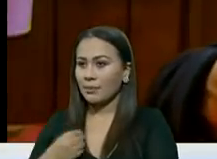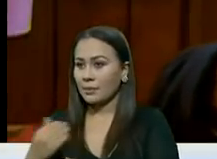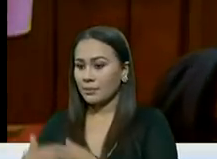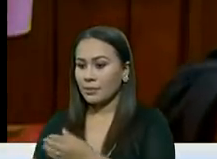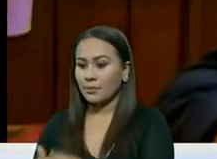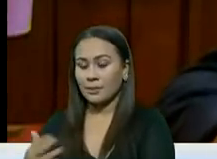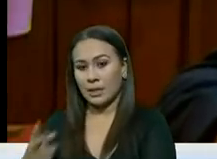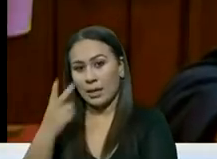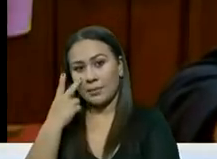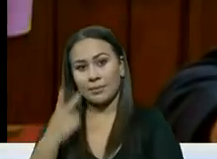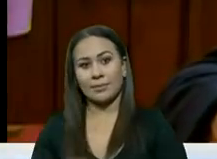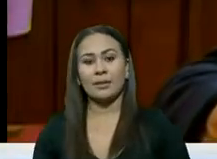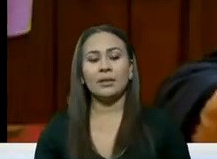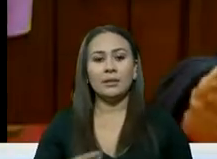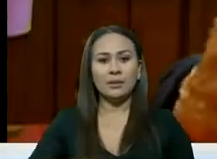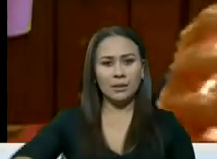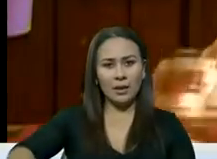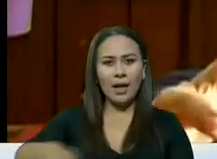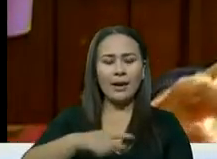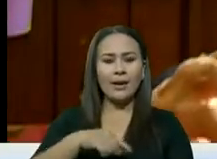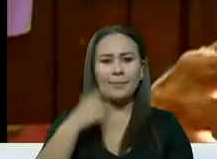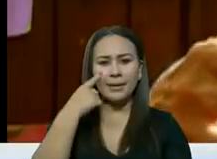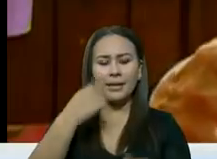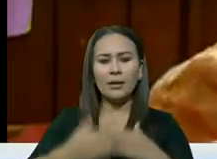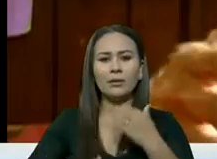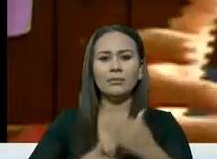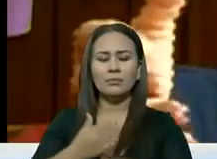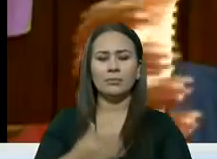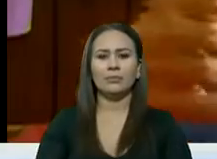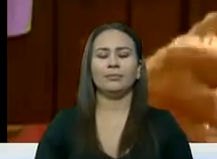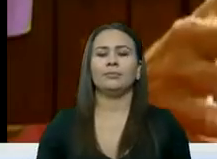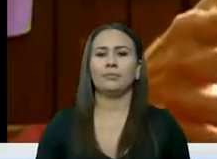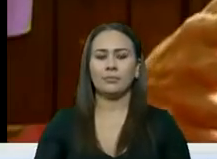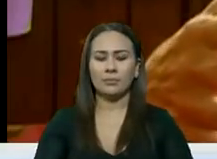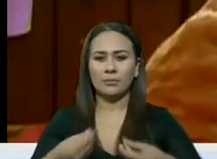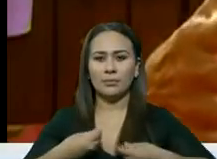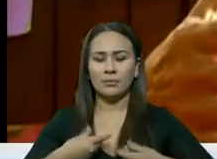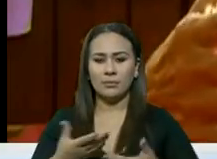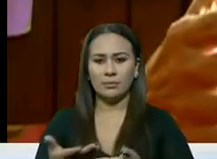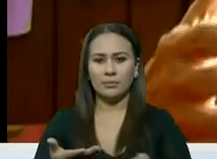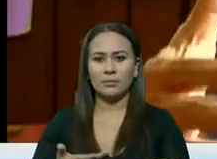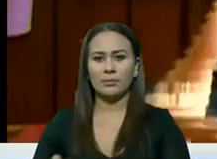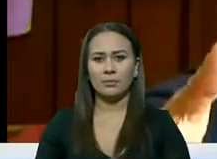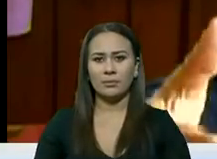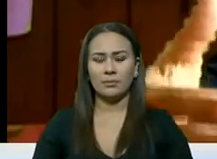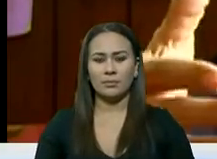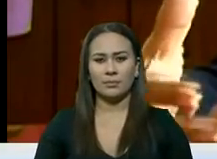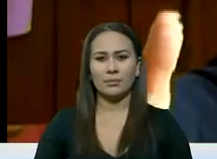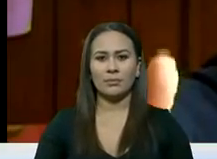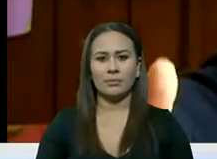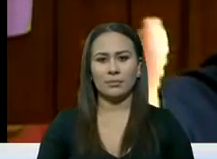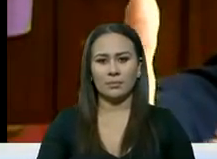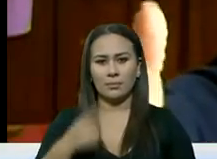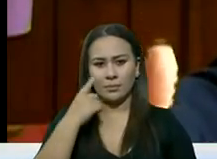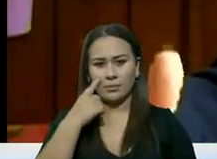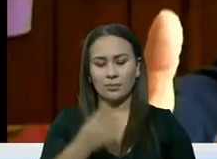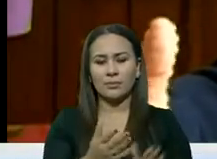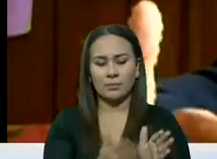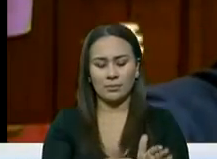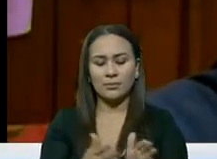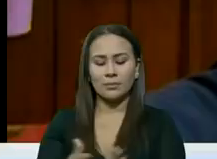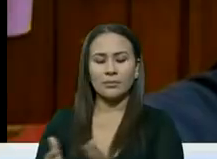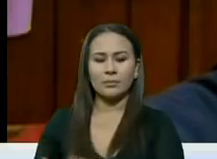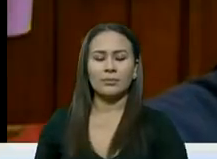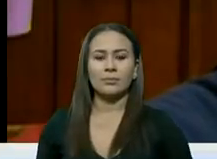el sentido comunitario. Pero nos hemos dado cuenta de ser vistos como elemento importante y significativo